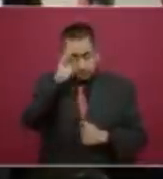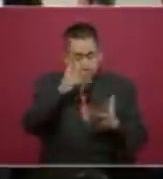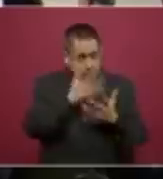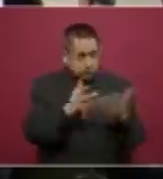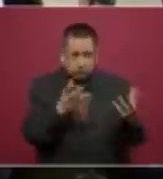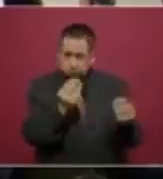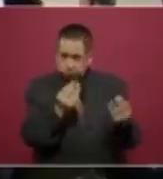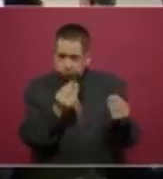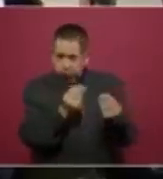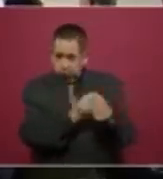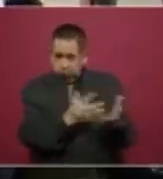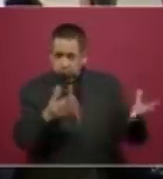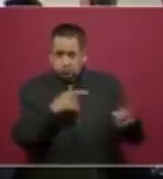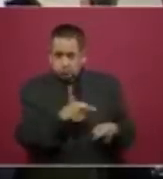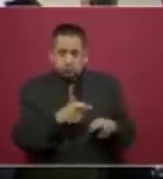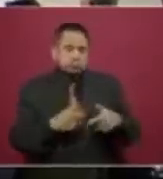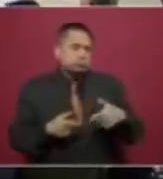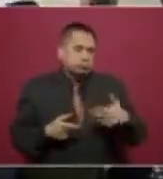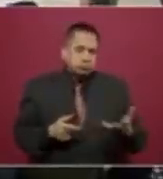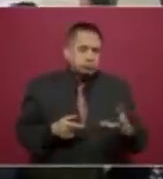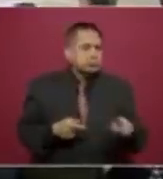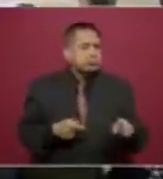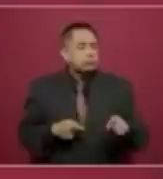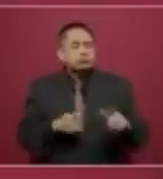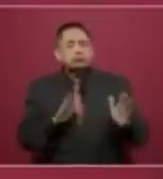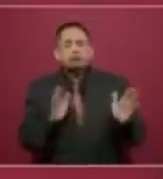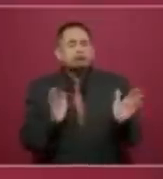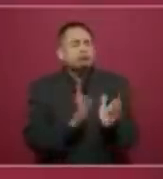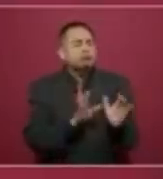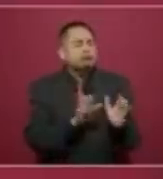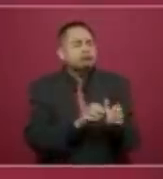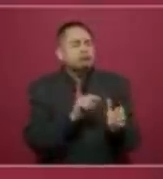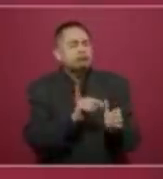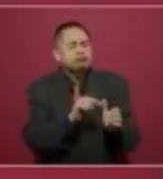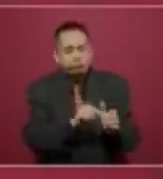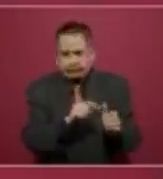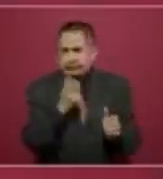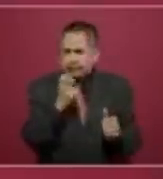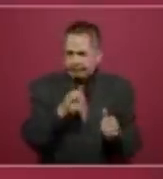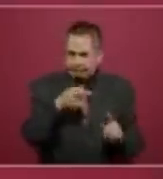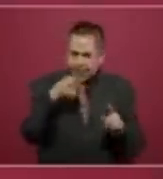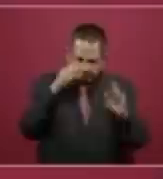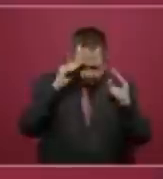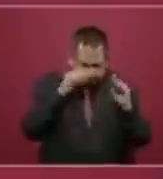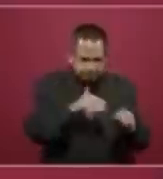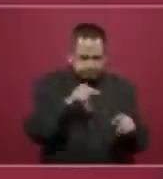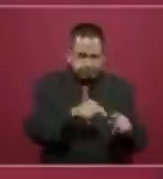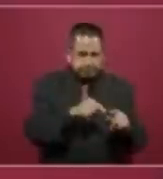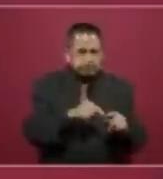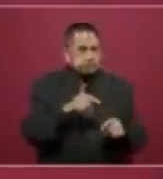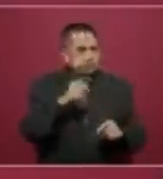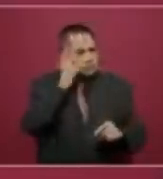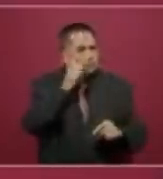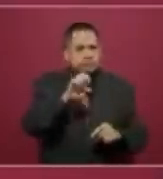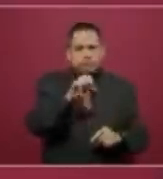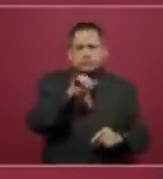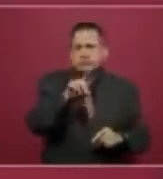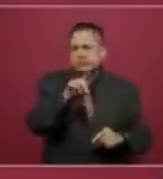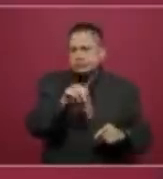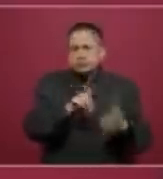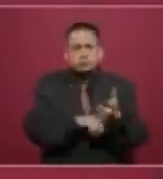mayoría, los pequeños productores, ejidatarios o